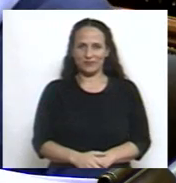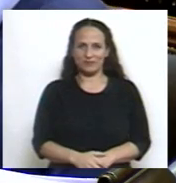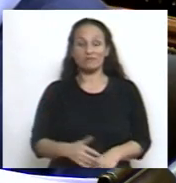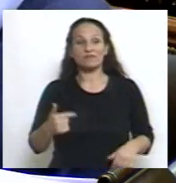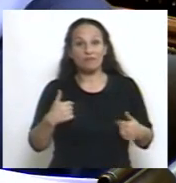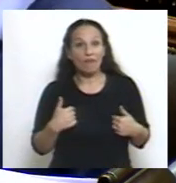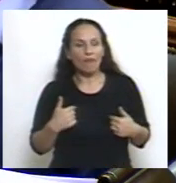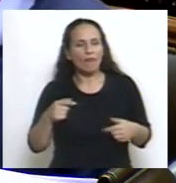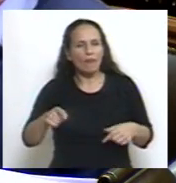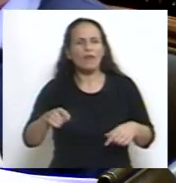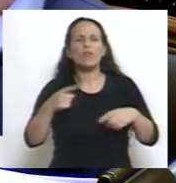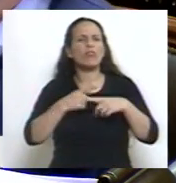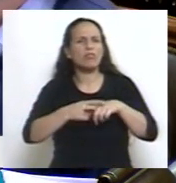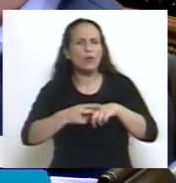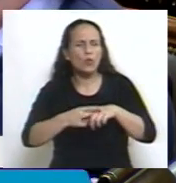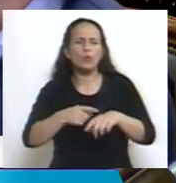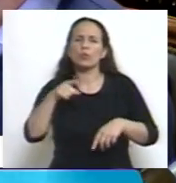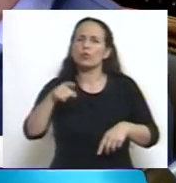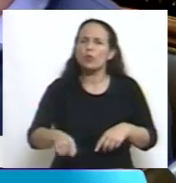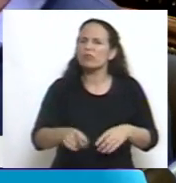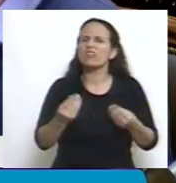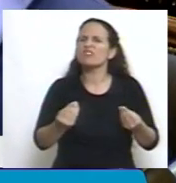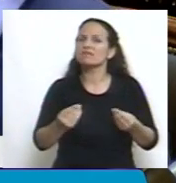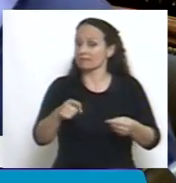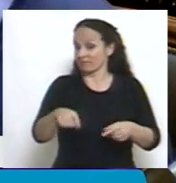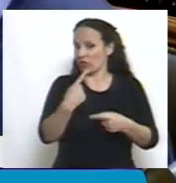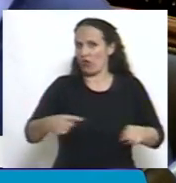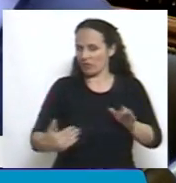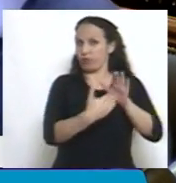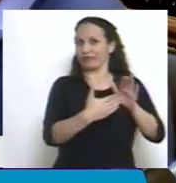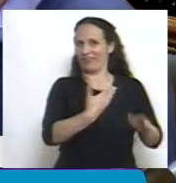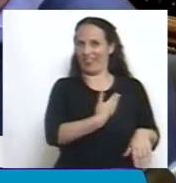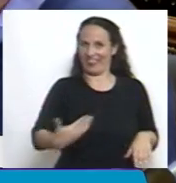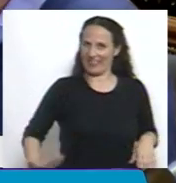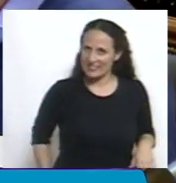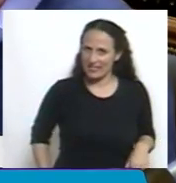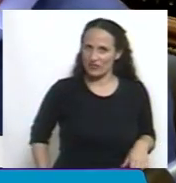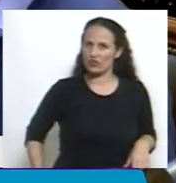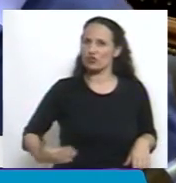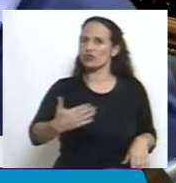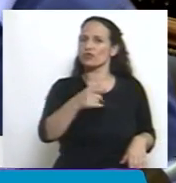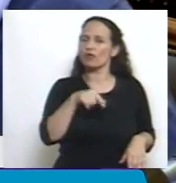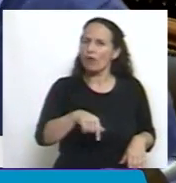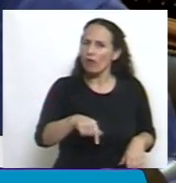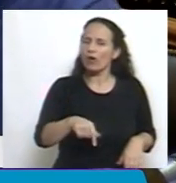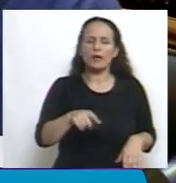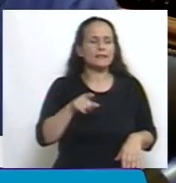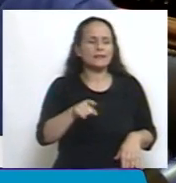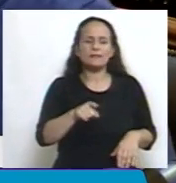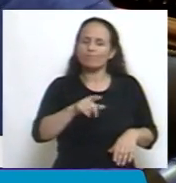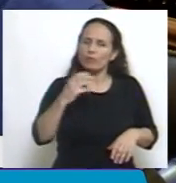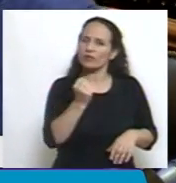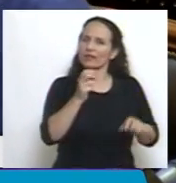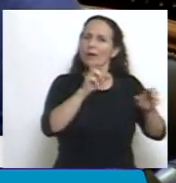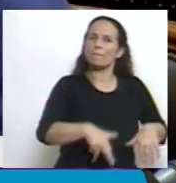Se supone que estamos discutiendo una de las principales herramientas que tiene un Estado, aquella que determina los planes de